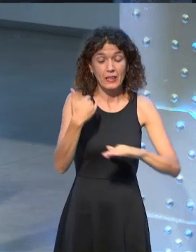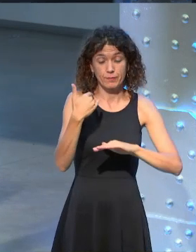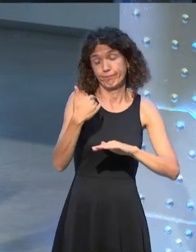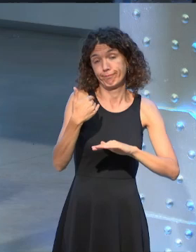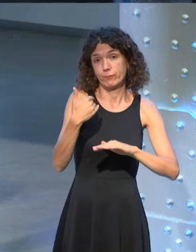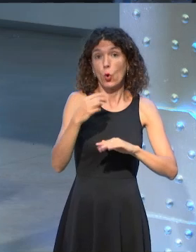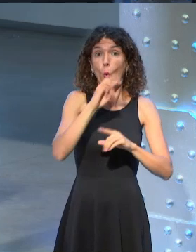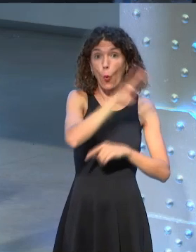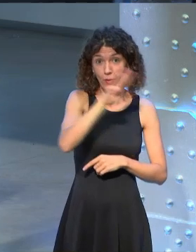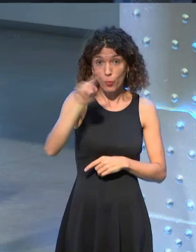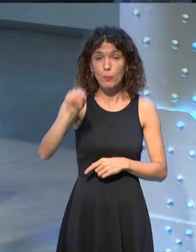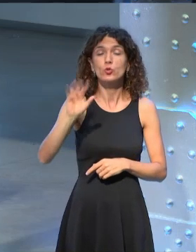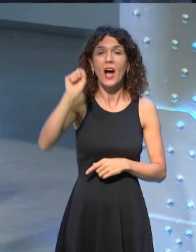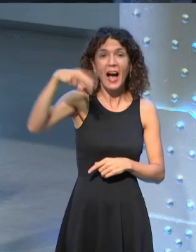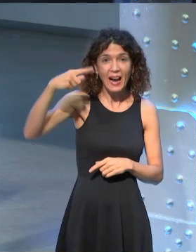dirección